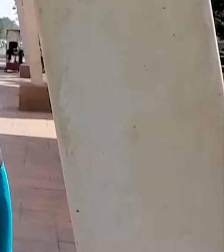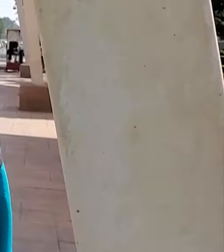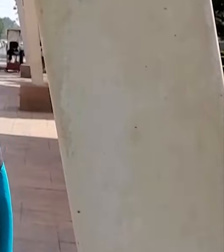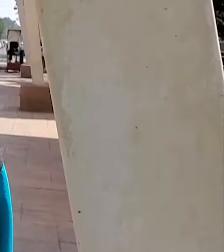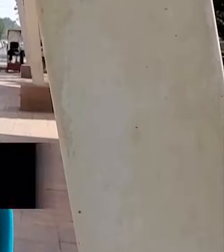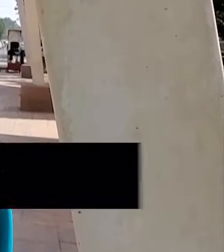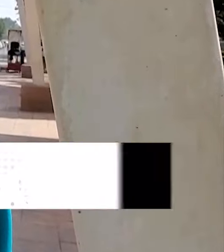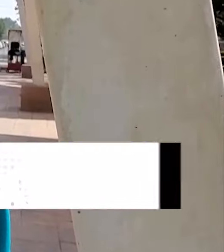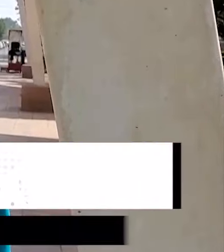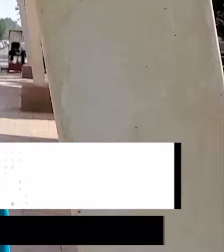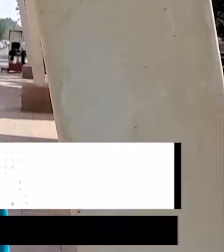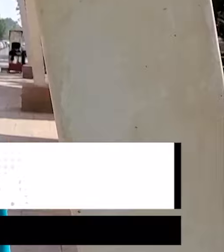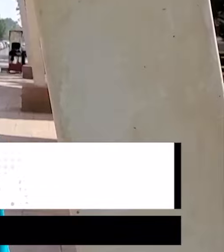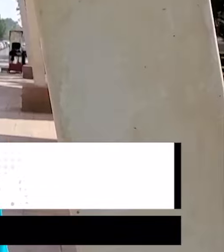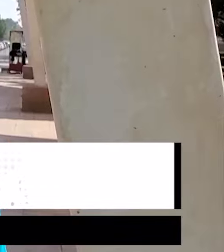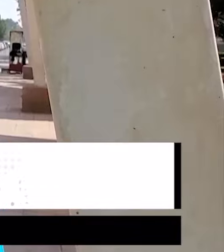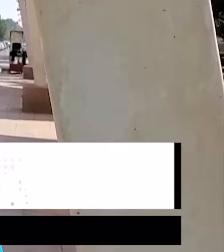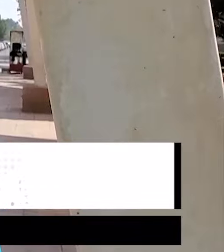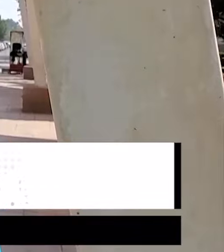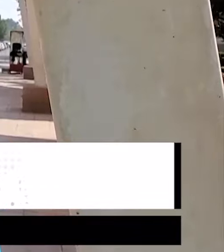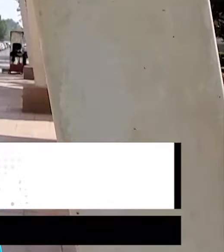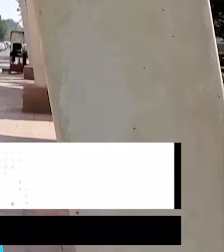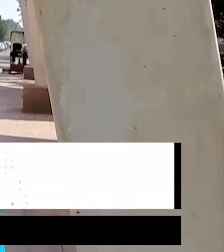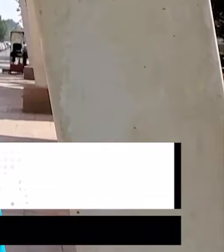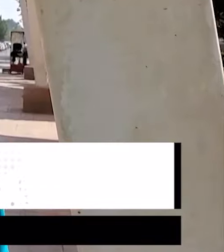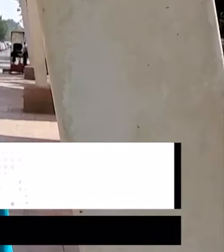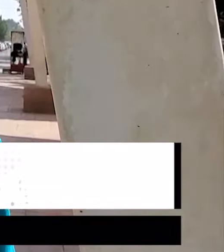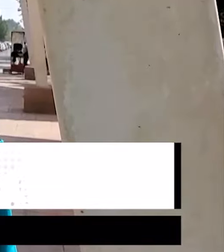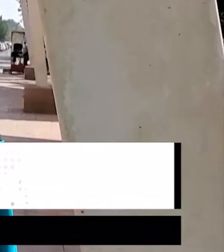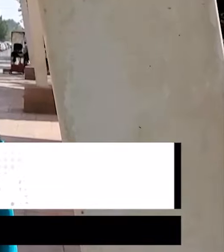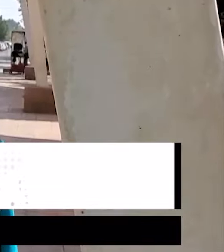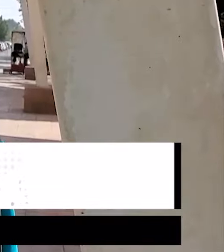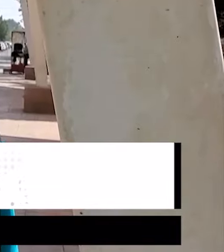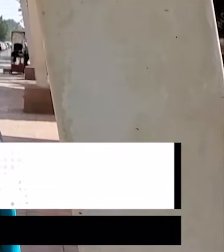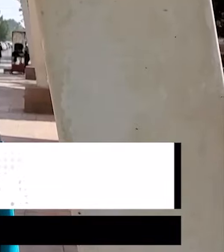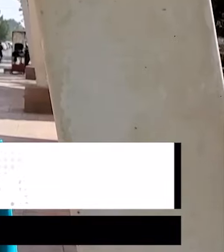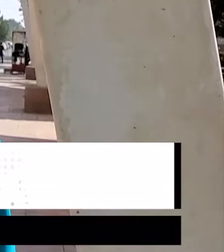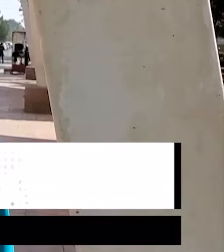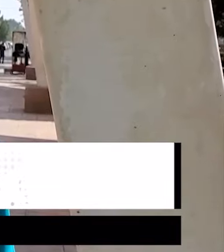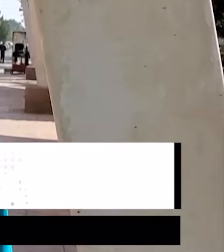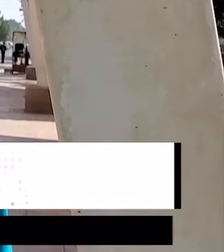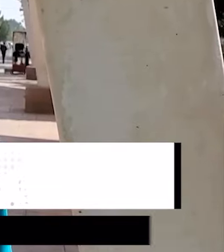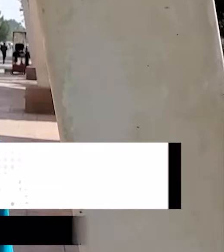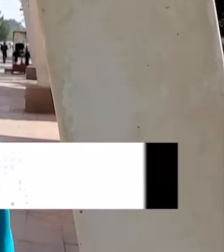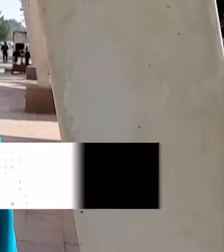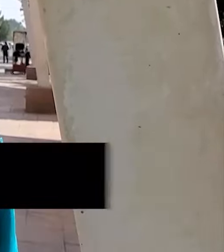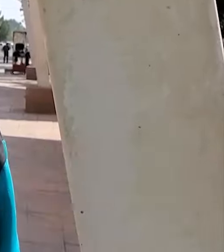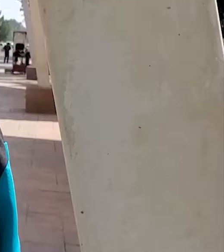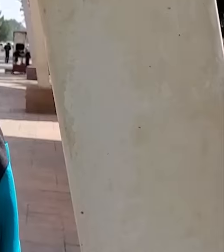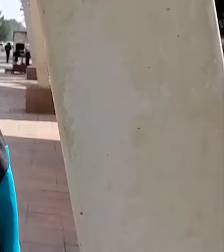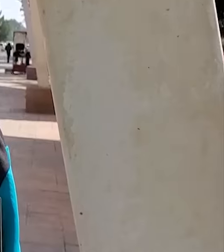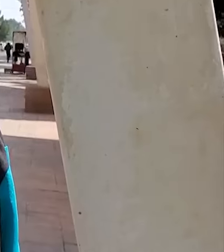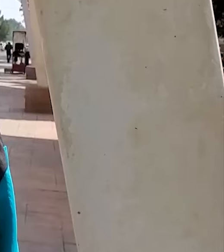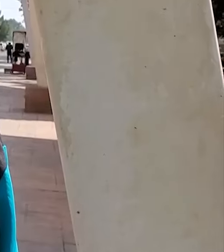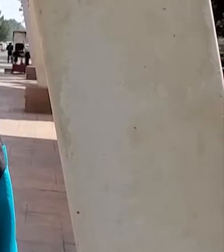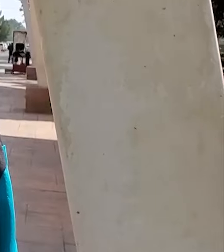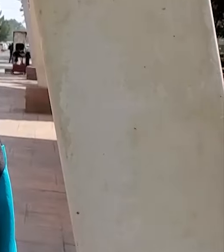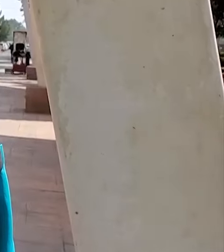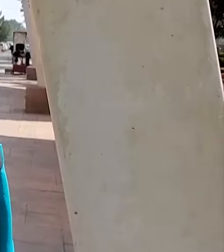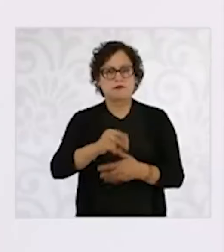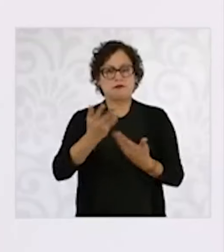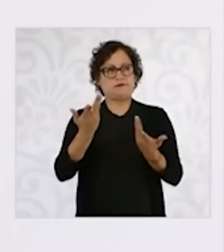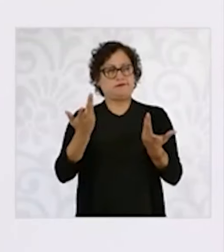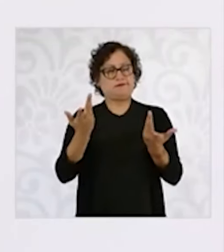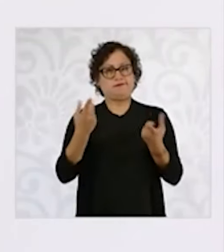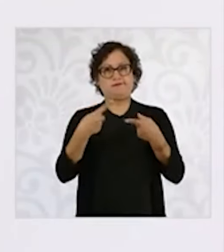las propuestas que trae son muy buenas, muy bonitas. Un gobierno, pues, que no se había visto